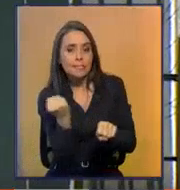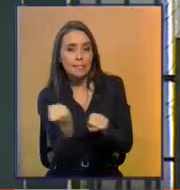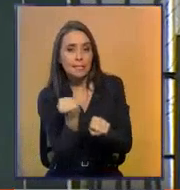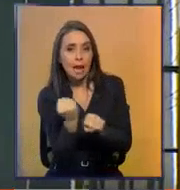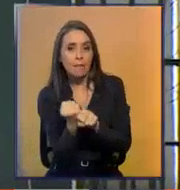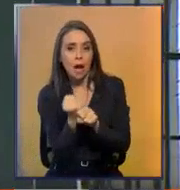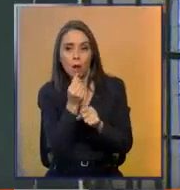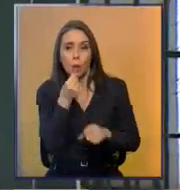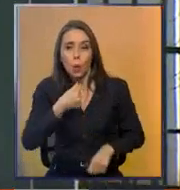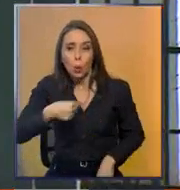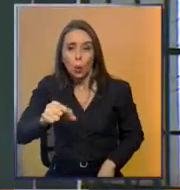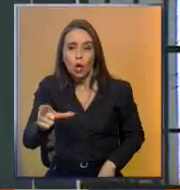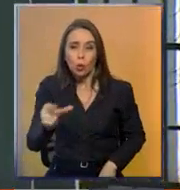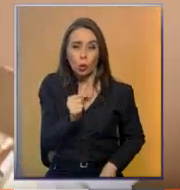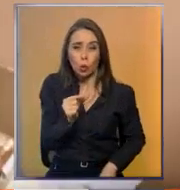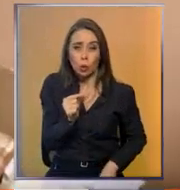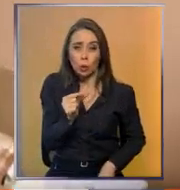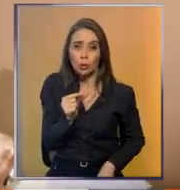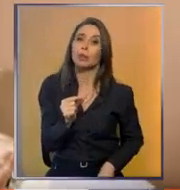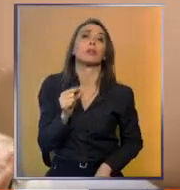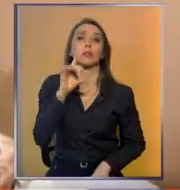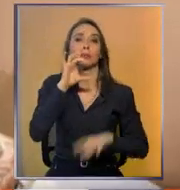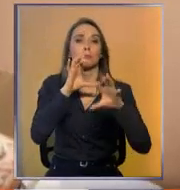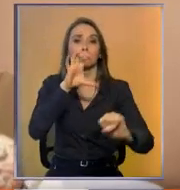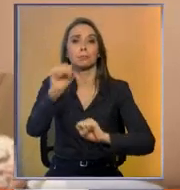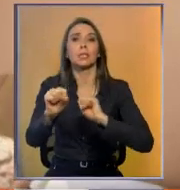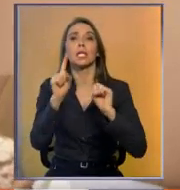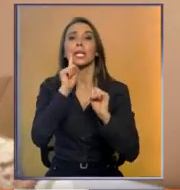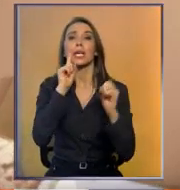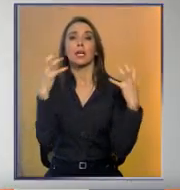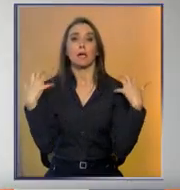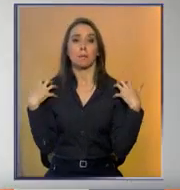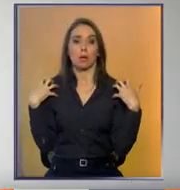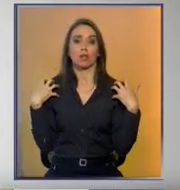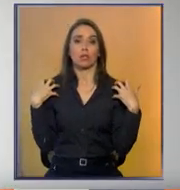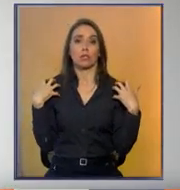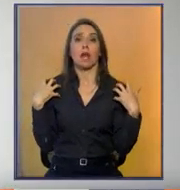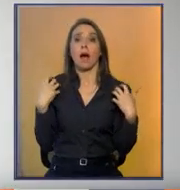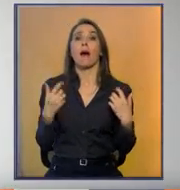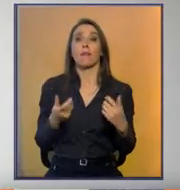plazo más breve posible encuentre a los responsables de ambos atentados.